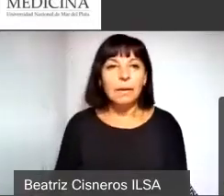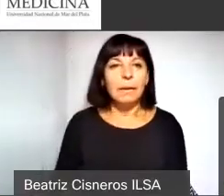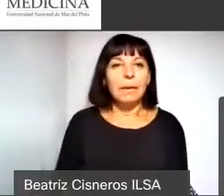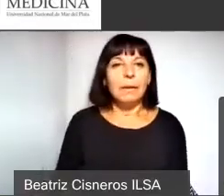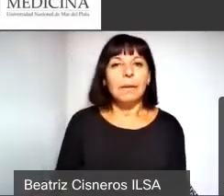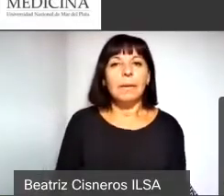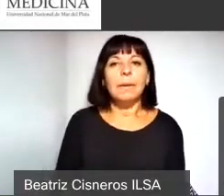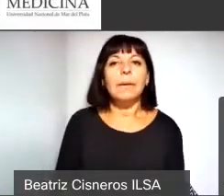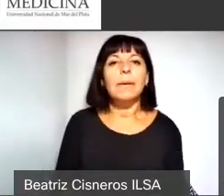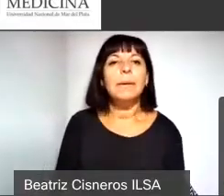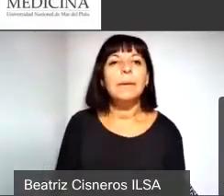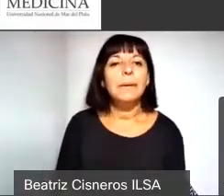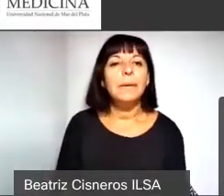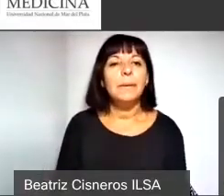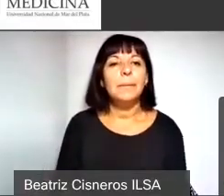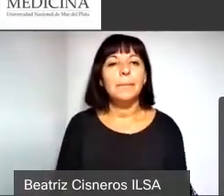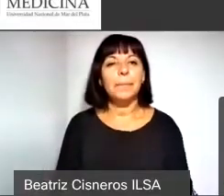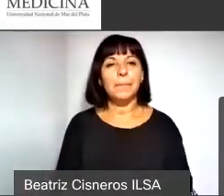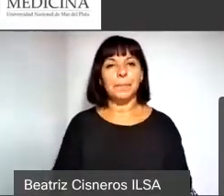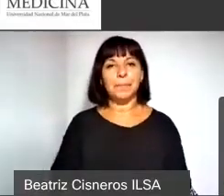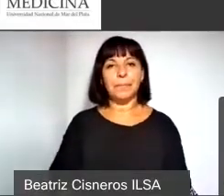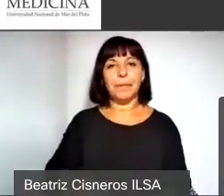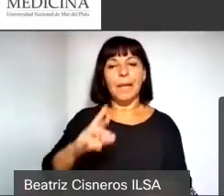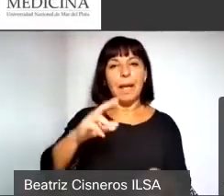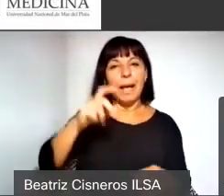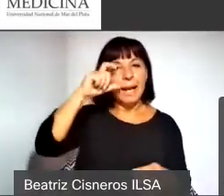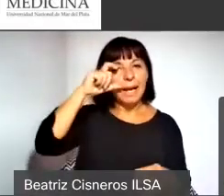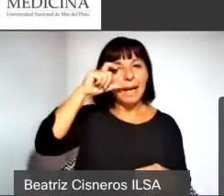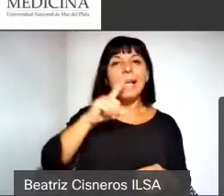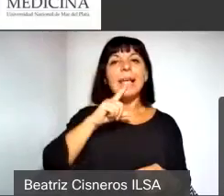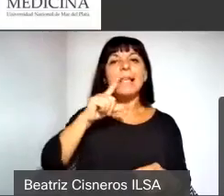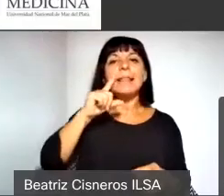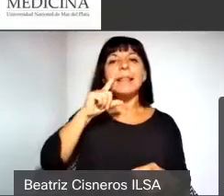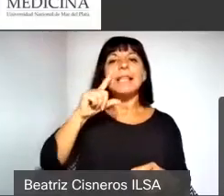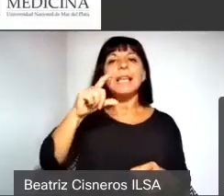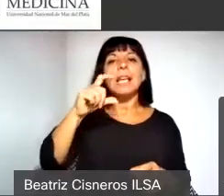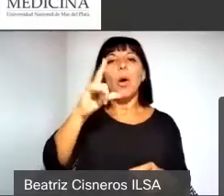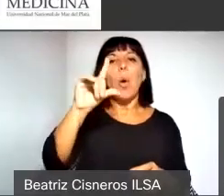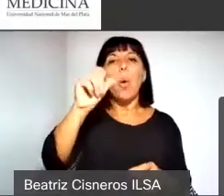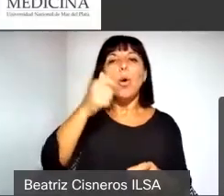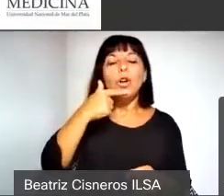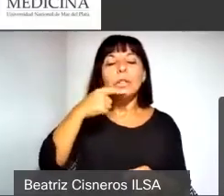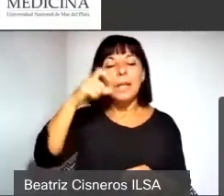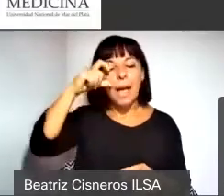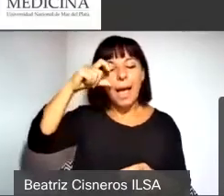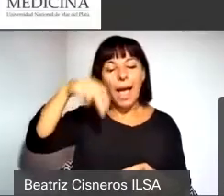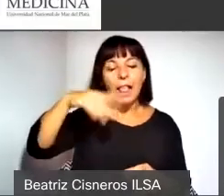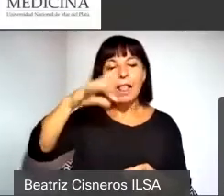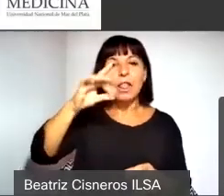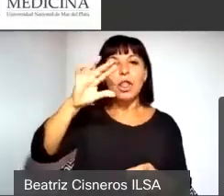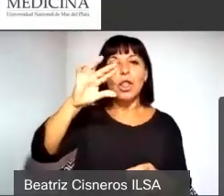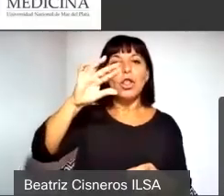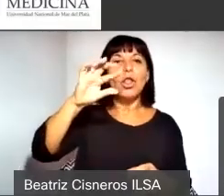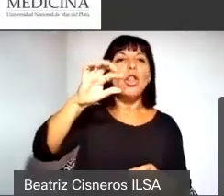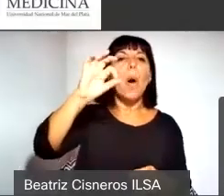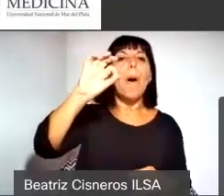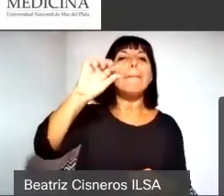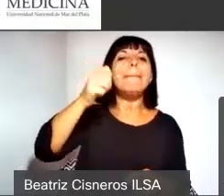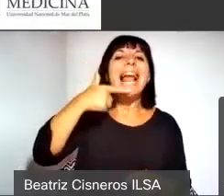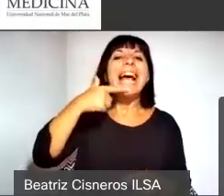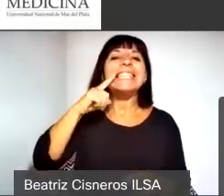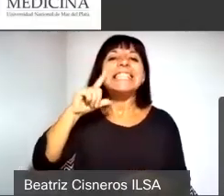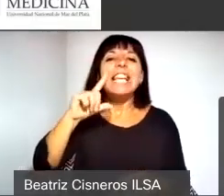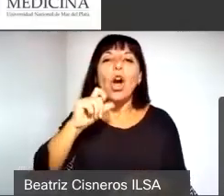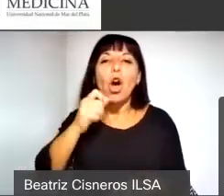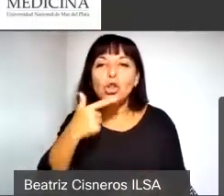Pasamos a hablar un poco de los retículos endoplásmicos. Bueno, los retículos endoplásmicos reciben este